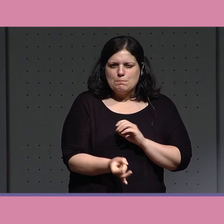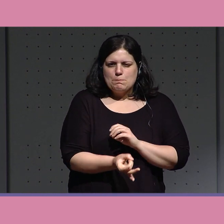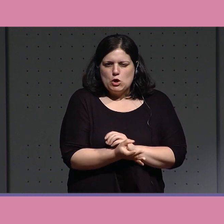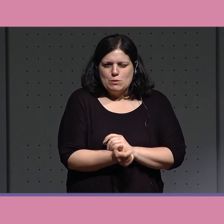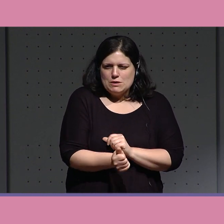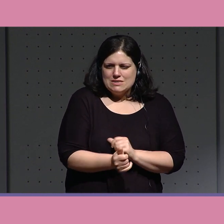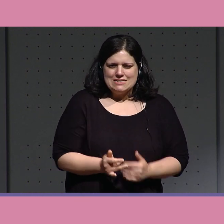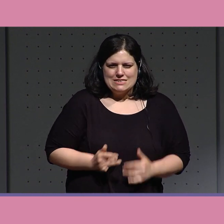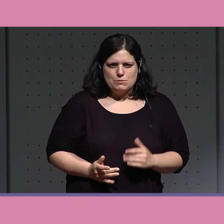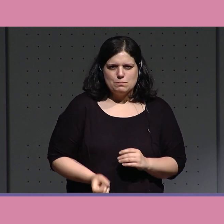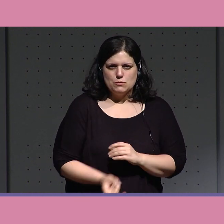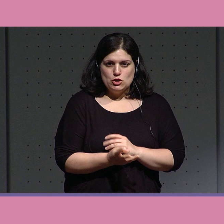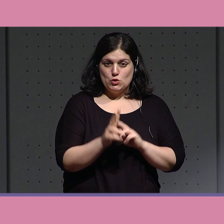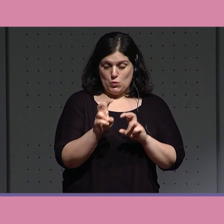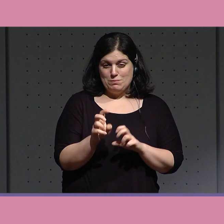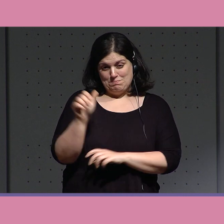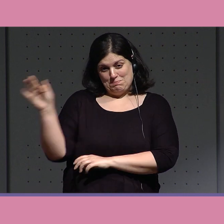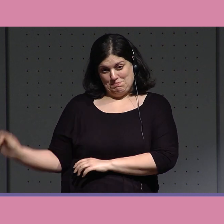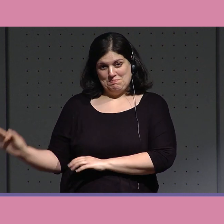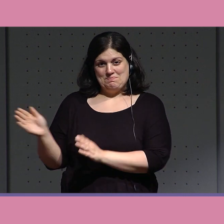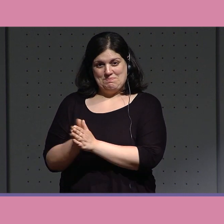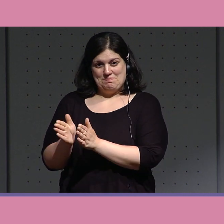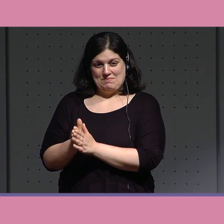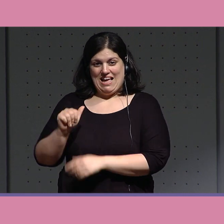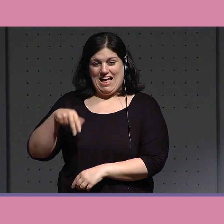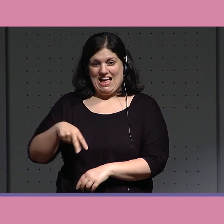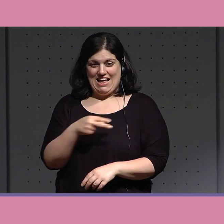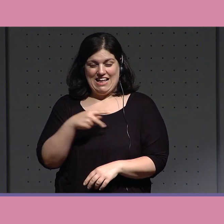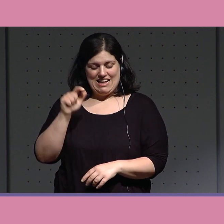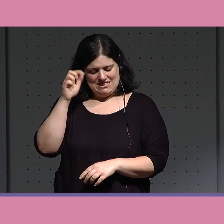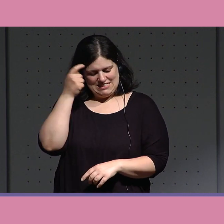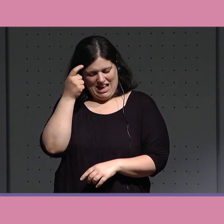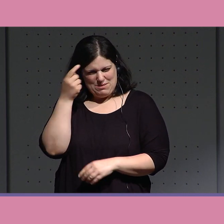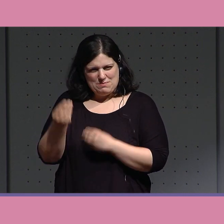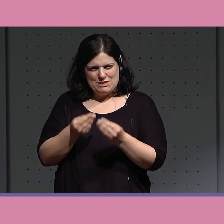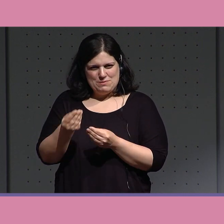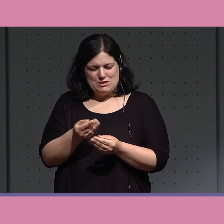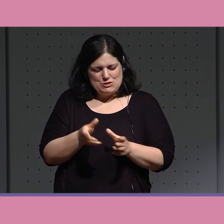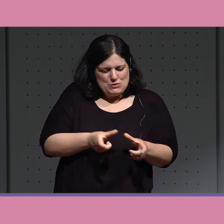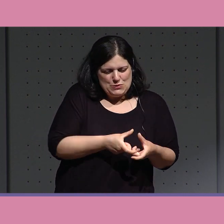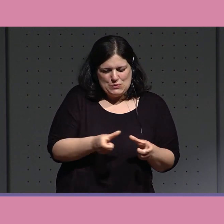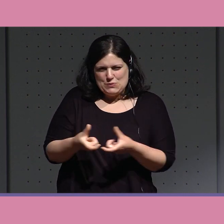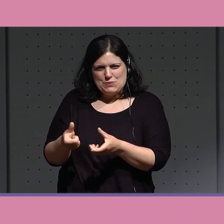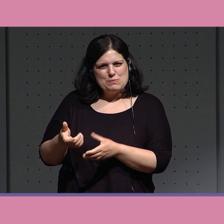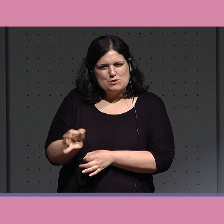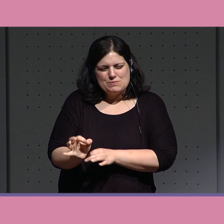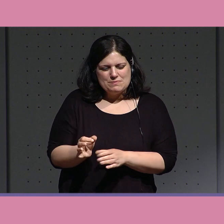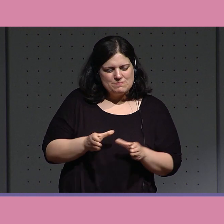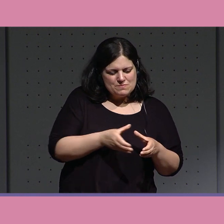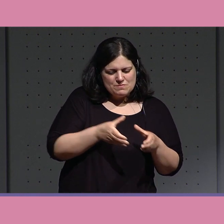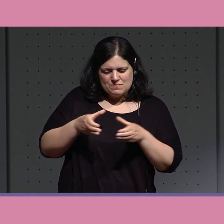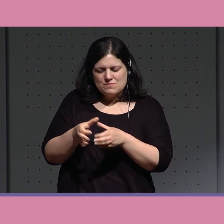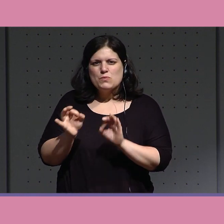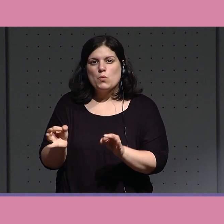en eso probablemente Ángel sabe mejor que yo cuáles podrían ser las ideas o los subgrupos clínicos en los que tendríamos que estar